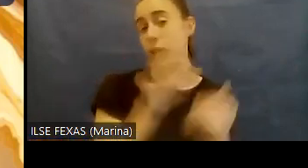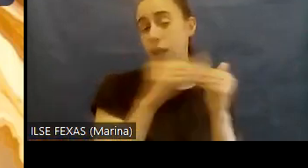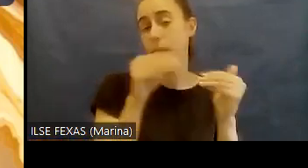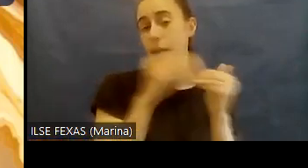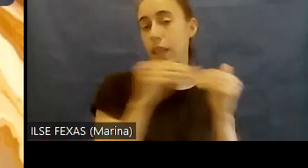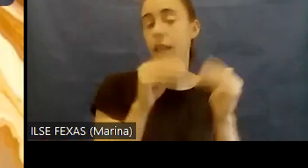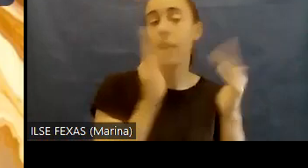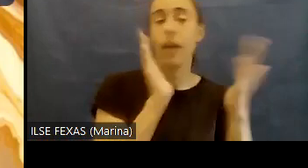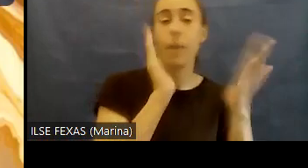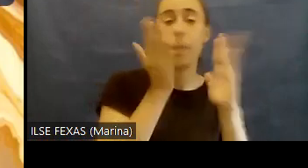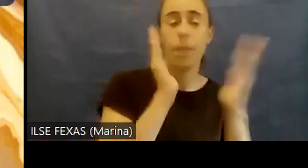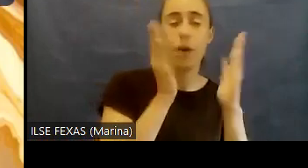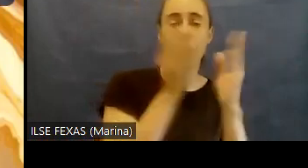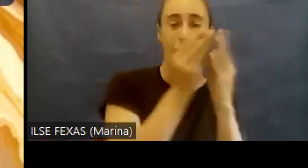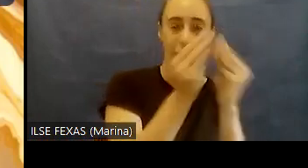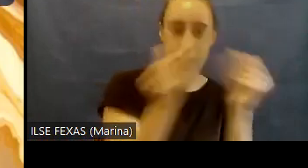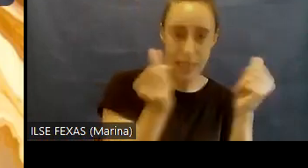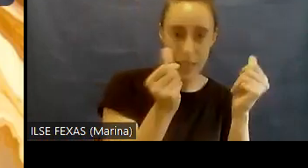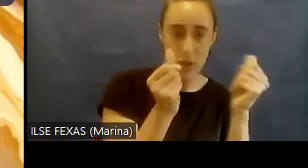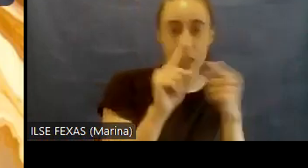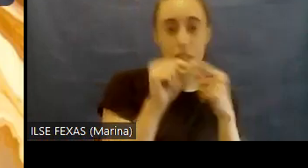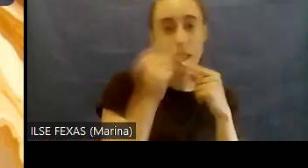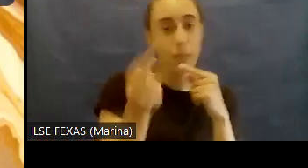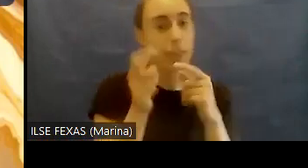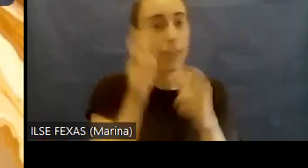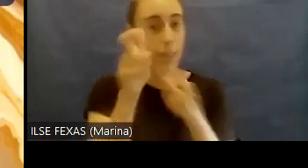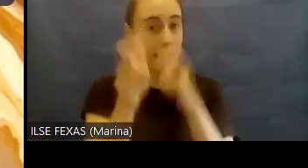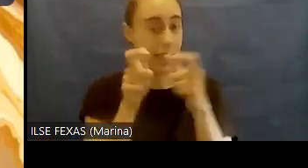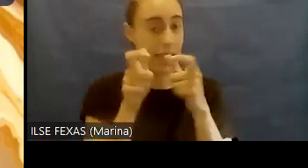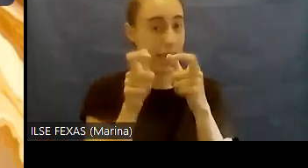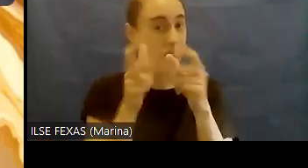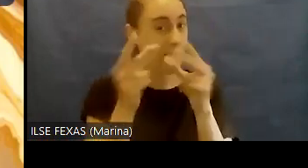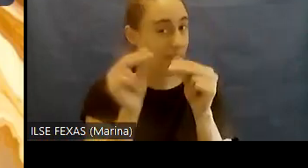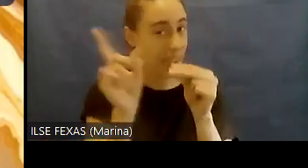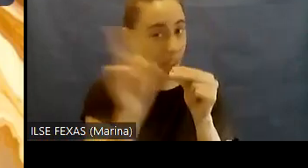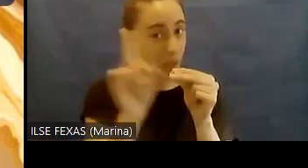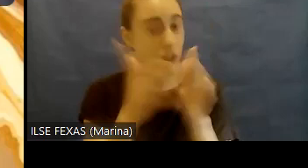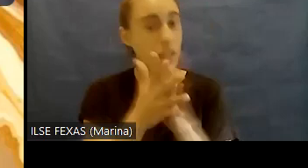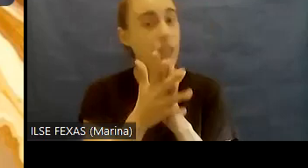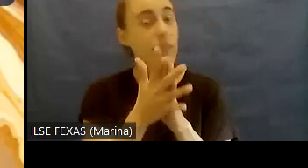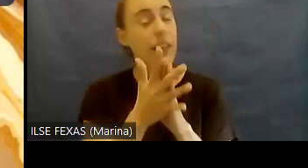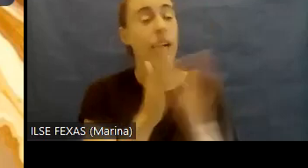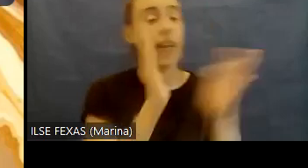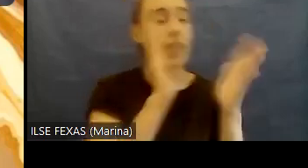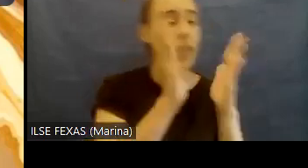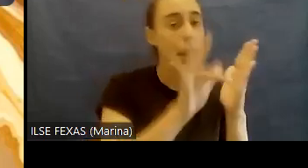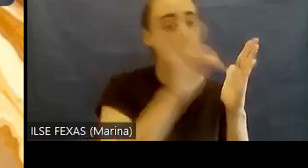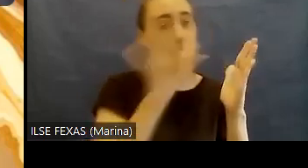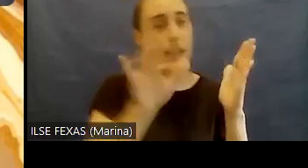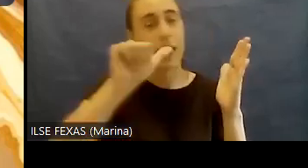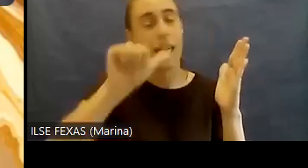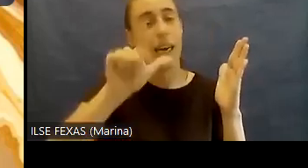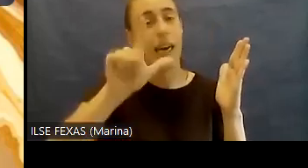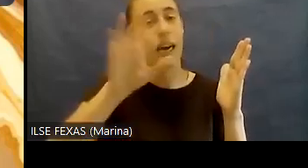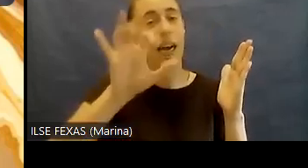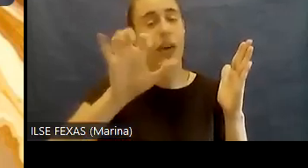pauta erradicadora y no consigamos eliminar el Helicobacter pylori, simplemente añadiendo gel de aloe vera evitamos tener que utilizar antibióticos mucho